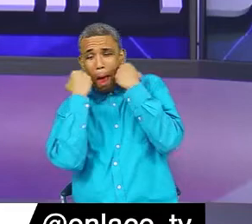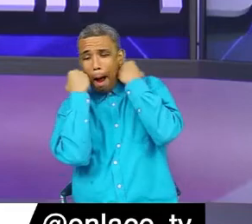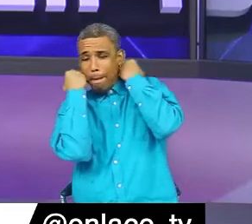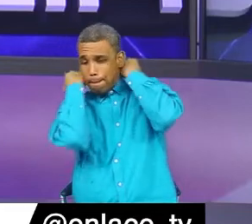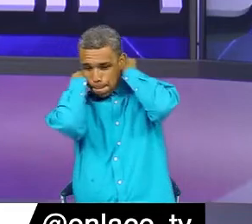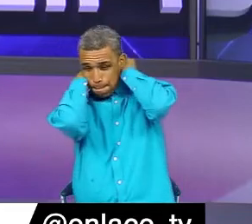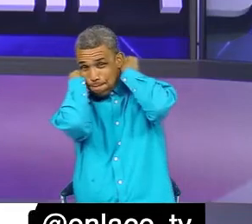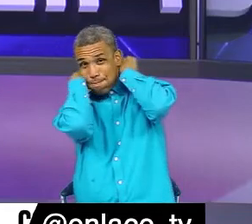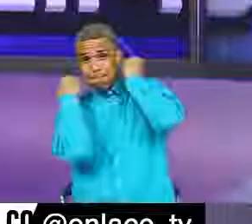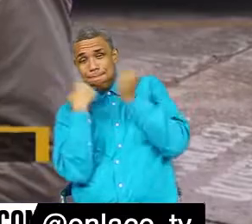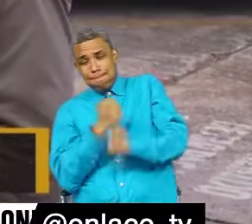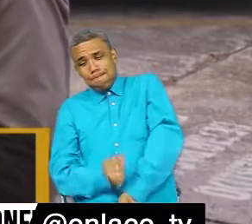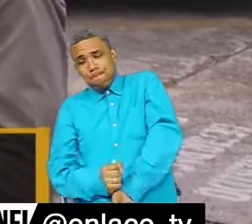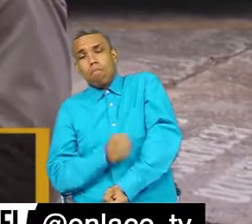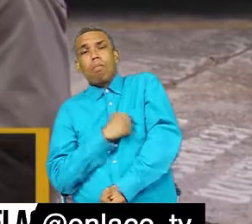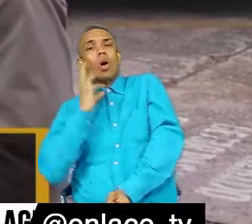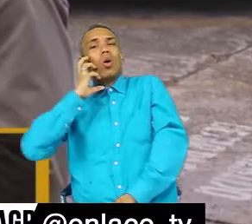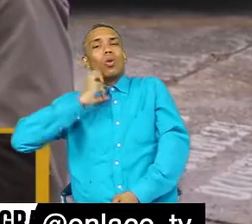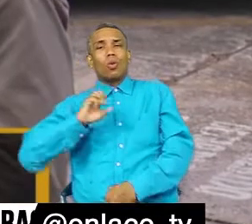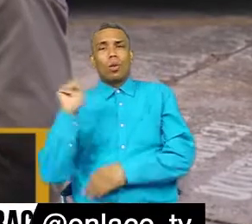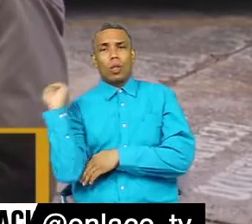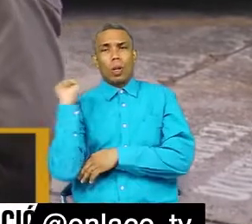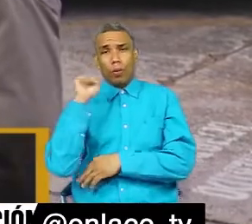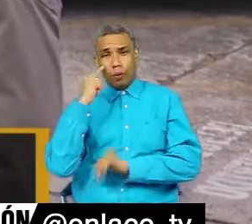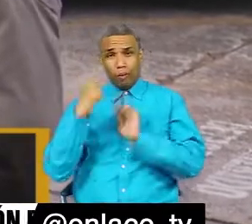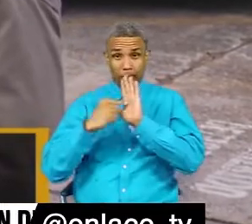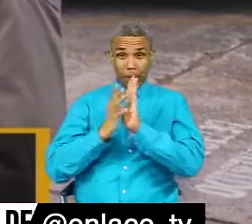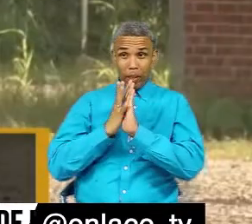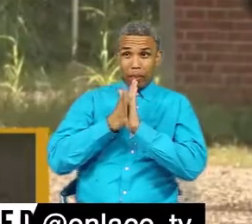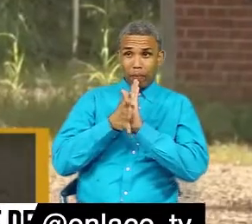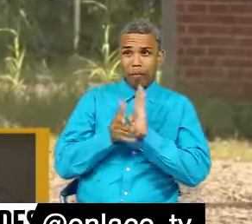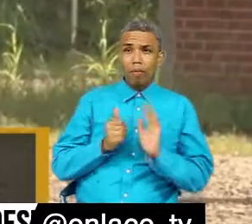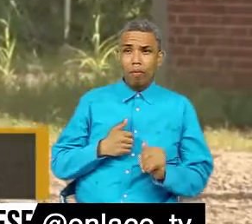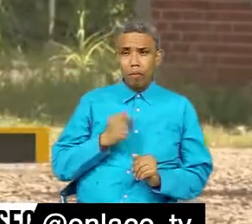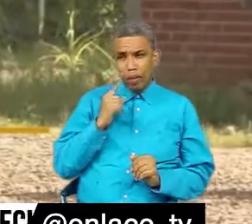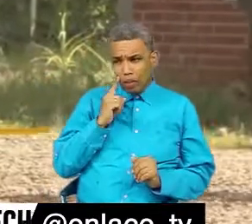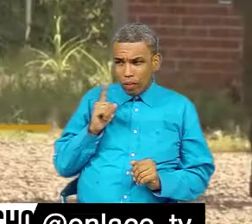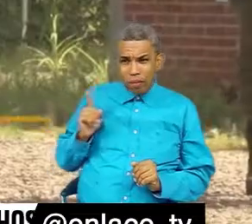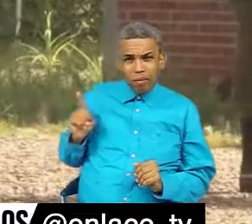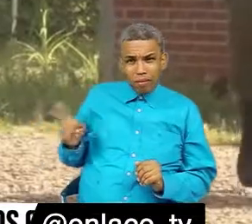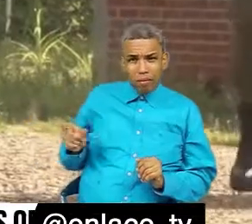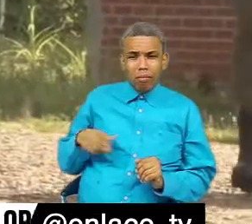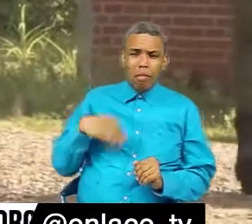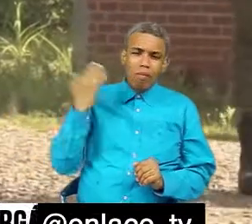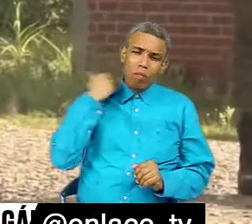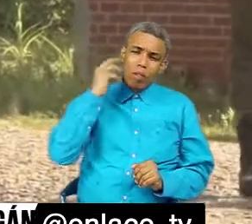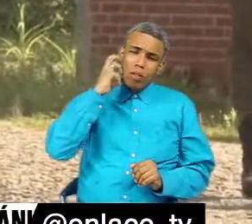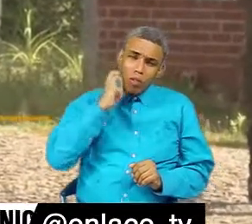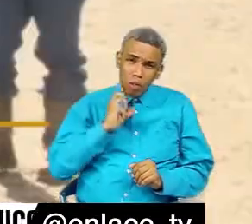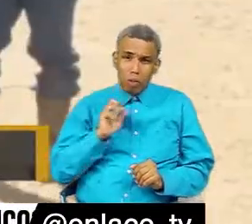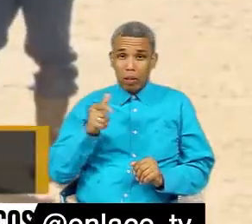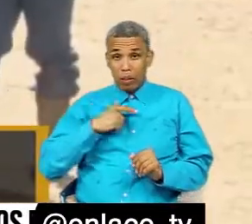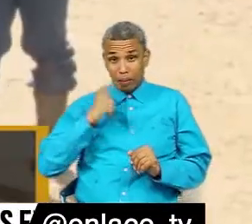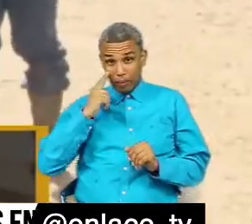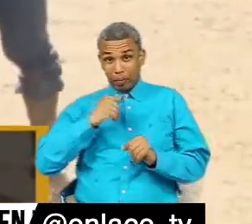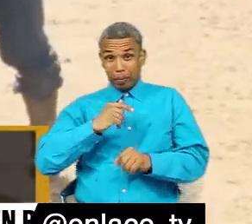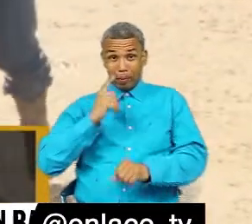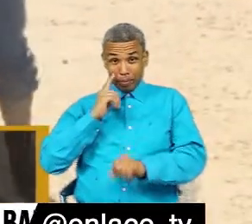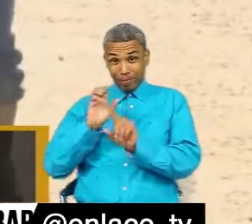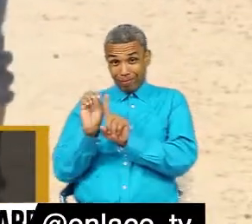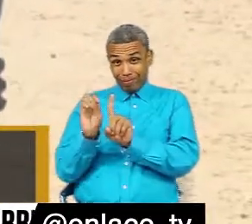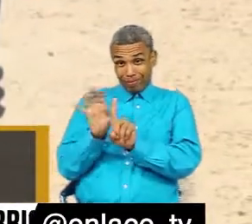movilizaba. Moisés Barón, dirigente de la Unión Sindical Obrera Uso, dio a conocer el caso ocurrido hoy en la vía que del corregimiento del Llanito